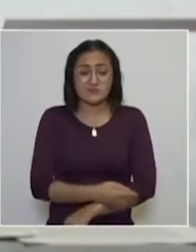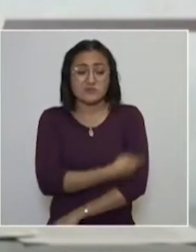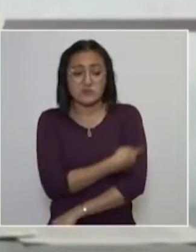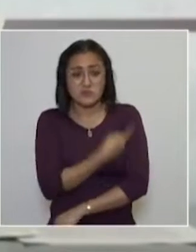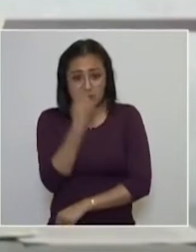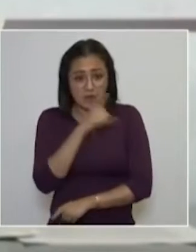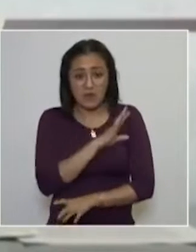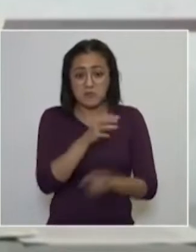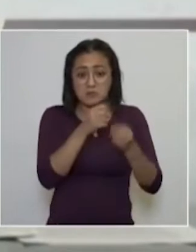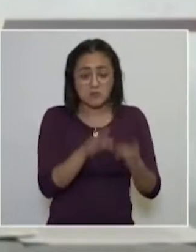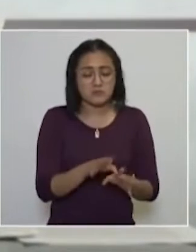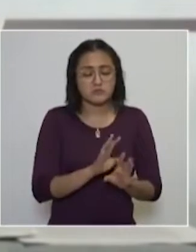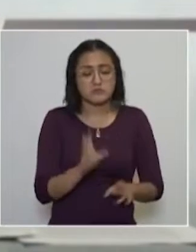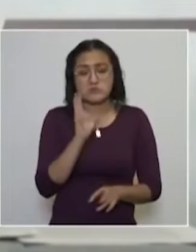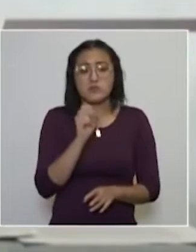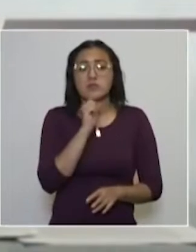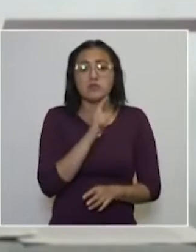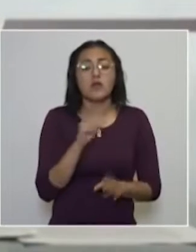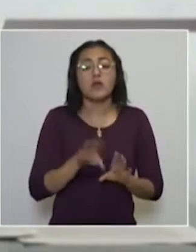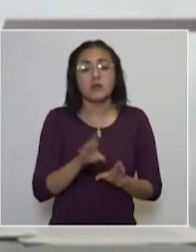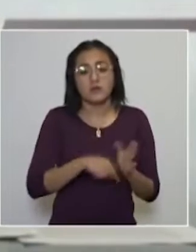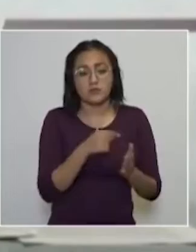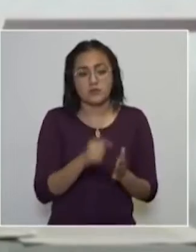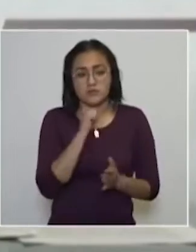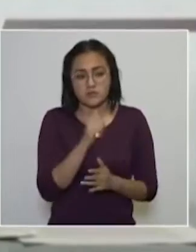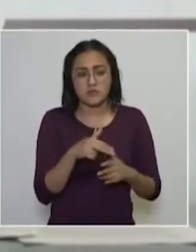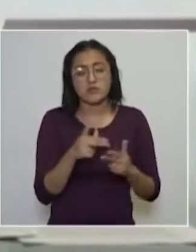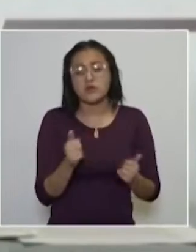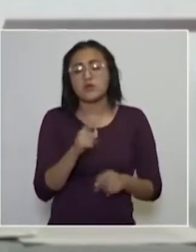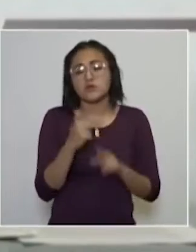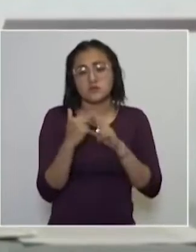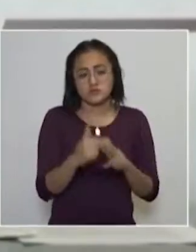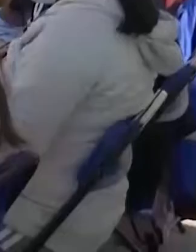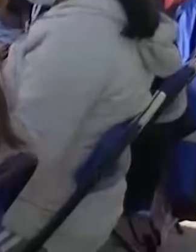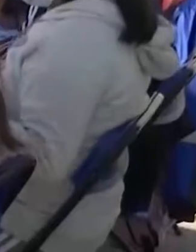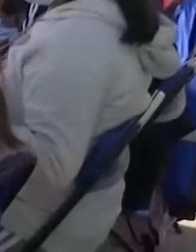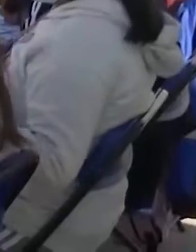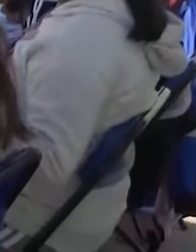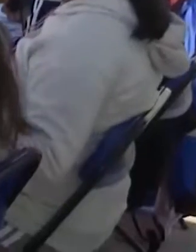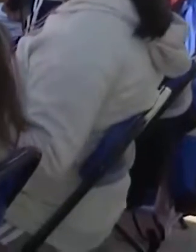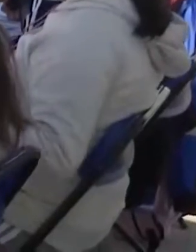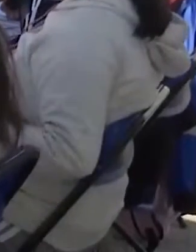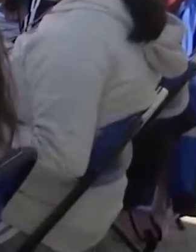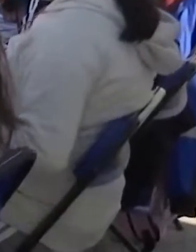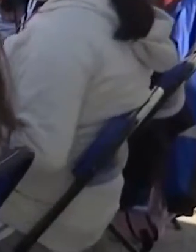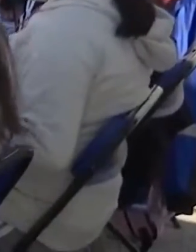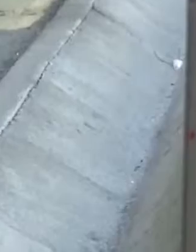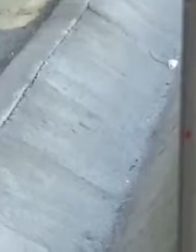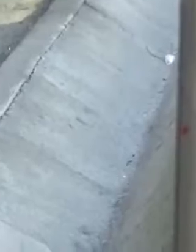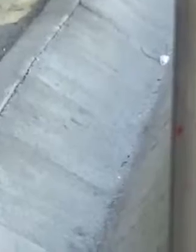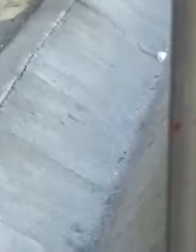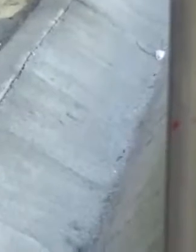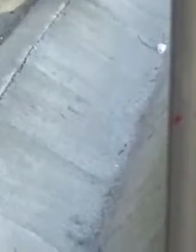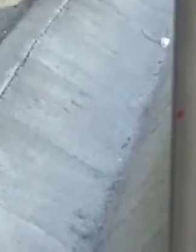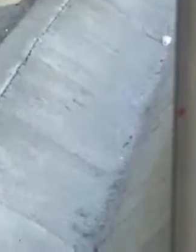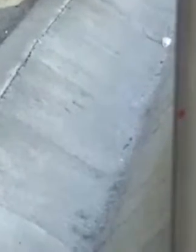y tampoco se nos caducó ninguna dosis cumplimos gobernador para ello la entidad recibió a 644